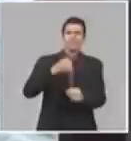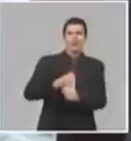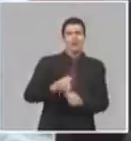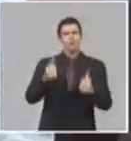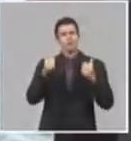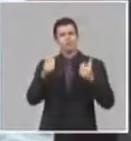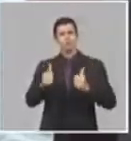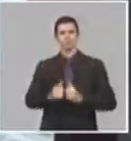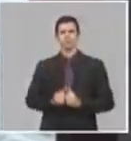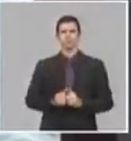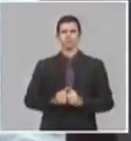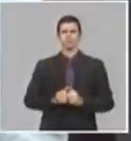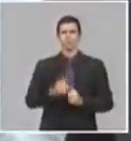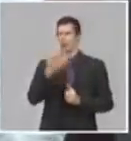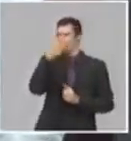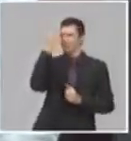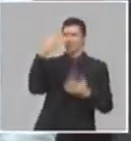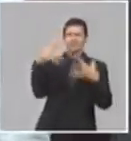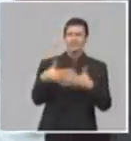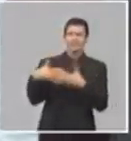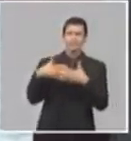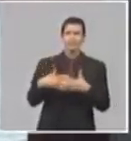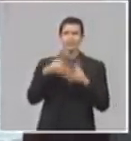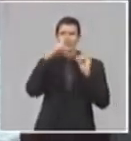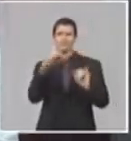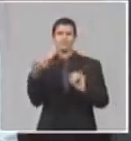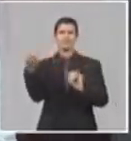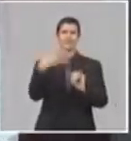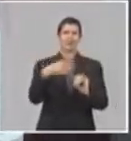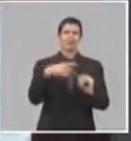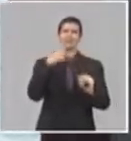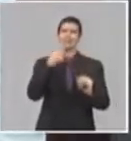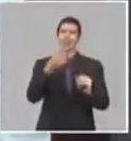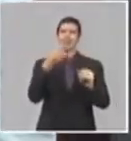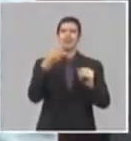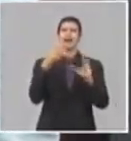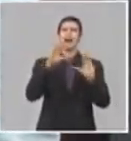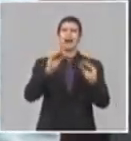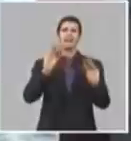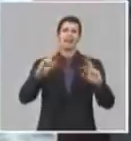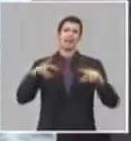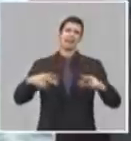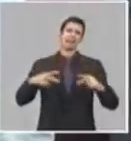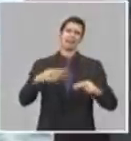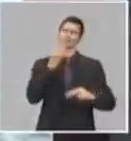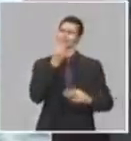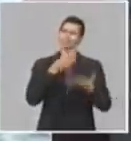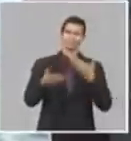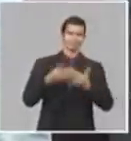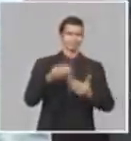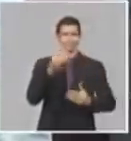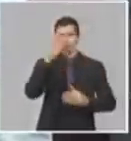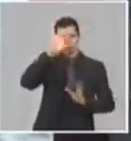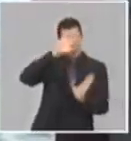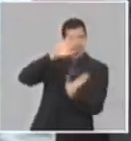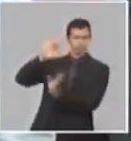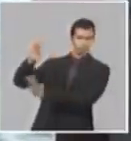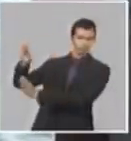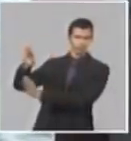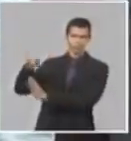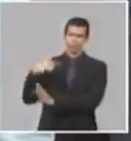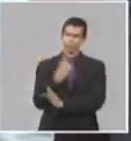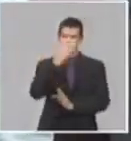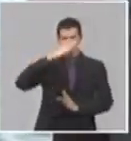Cuba, como pocos países de similar desarrollo, tiene la posibilidad de hacerlo bien. Existen muchas instituciones,